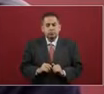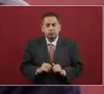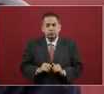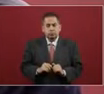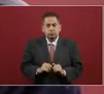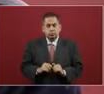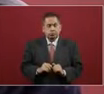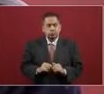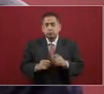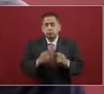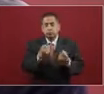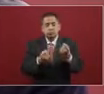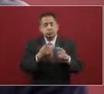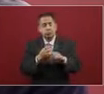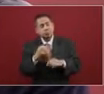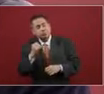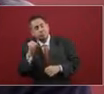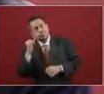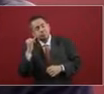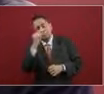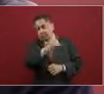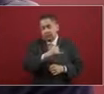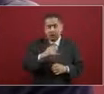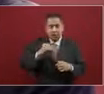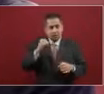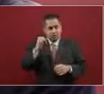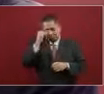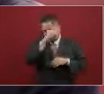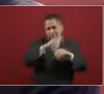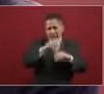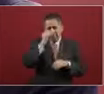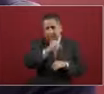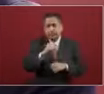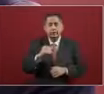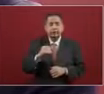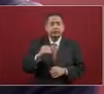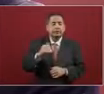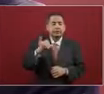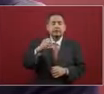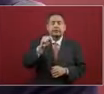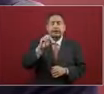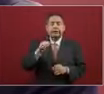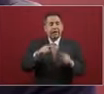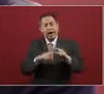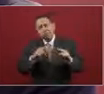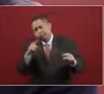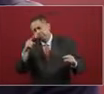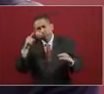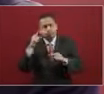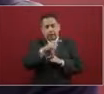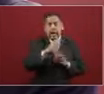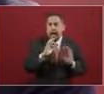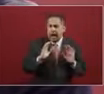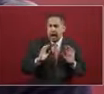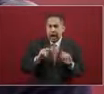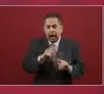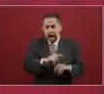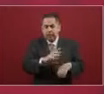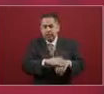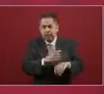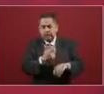muy remotas en la Yesca, pues ahí sí aplica lo del costo